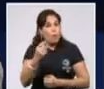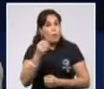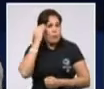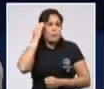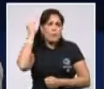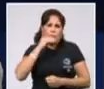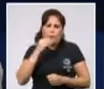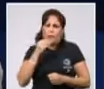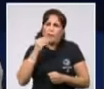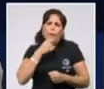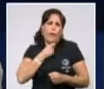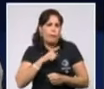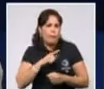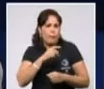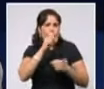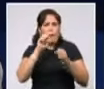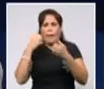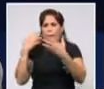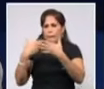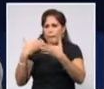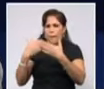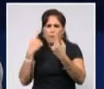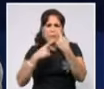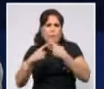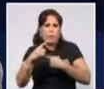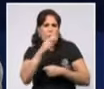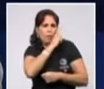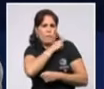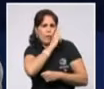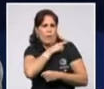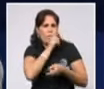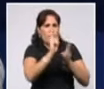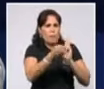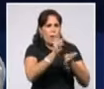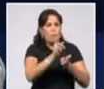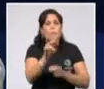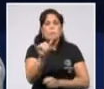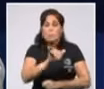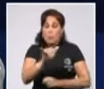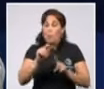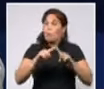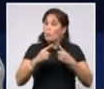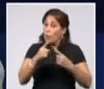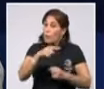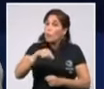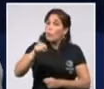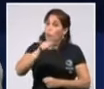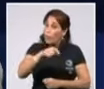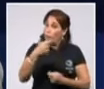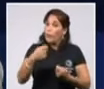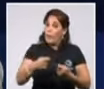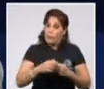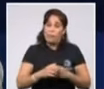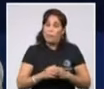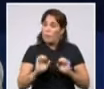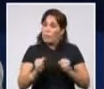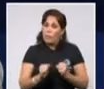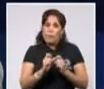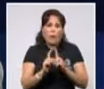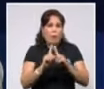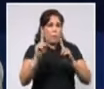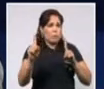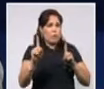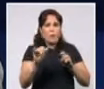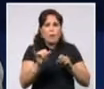que tenemos algunos compañeros, que a veces no es que permitamos,